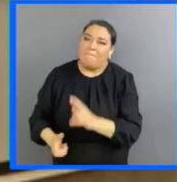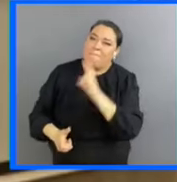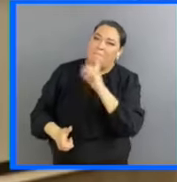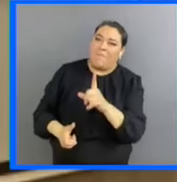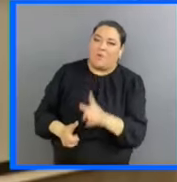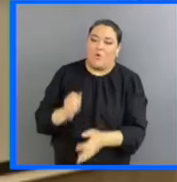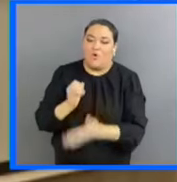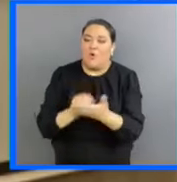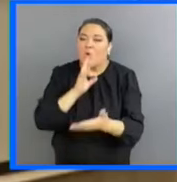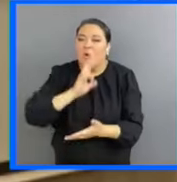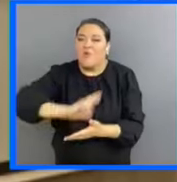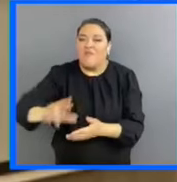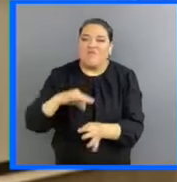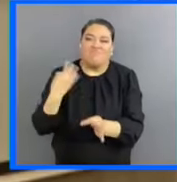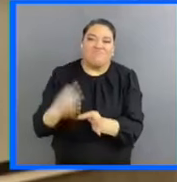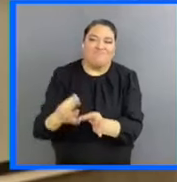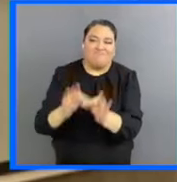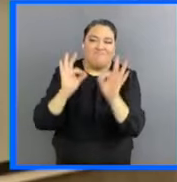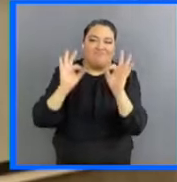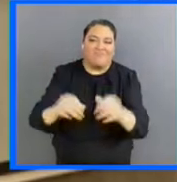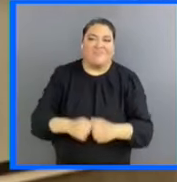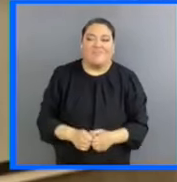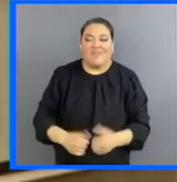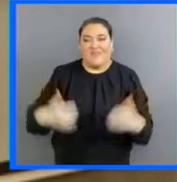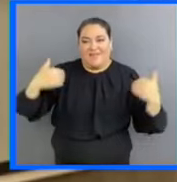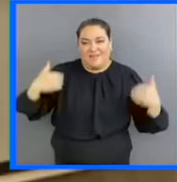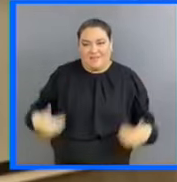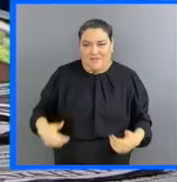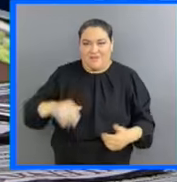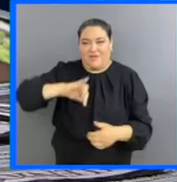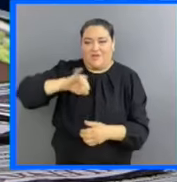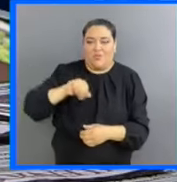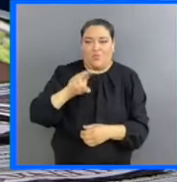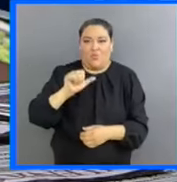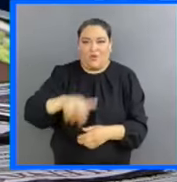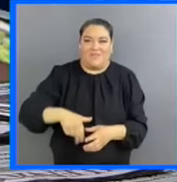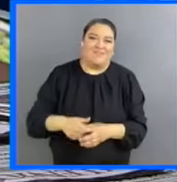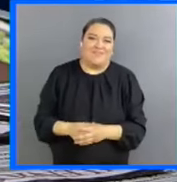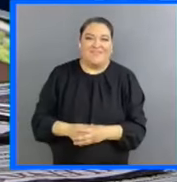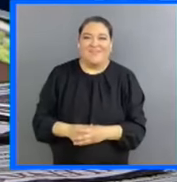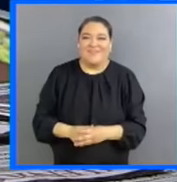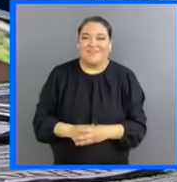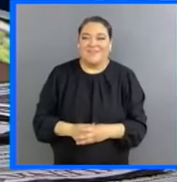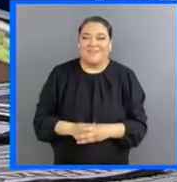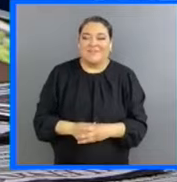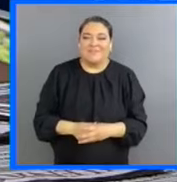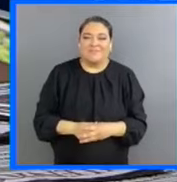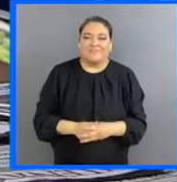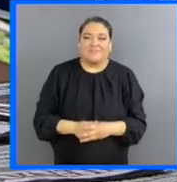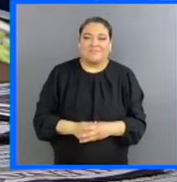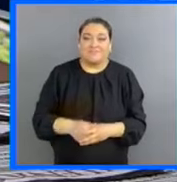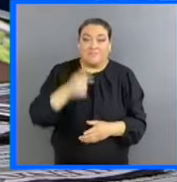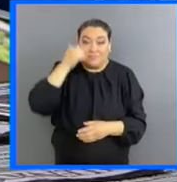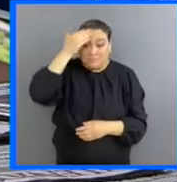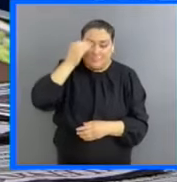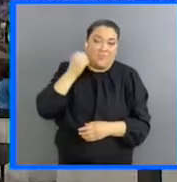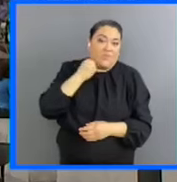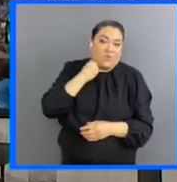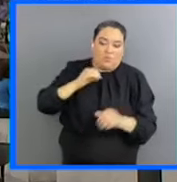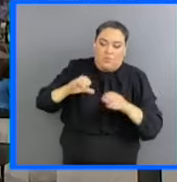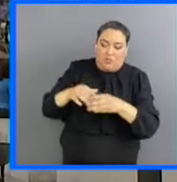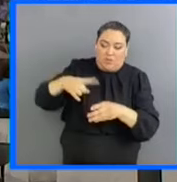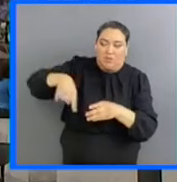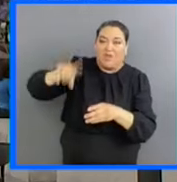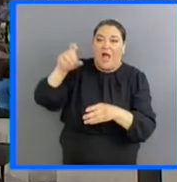Superior. Para Plural TV, Juan Carlos González. Barras de abogados de Aguascalientes pidieron reubicar